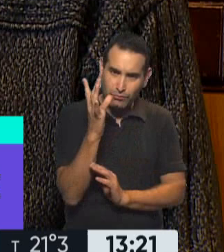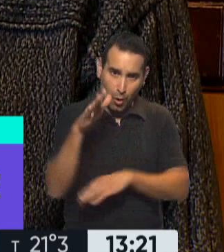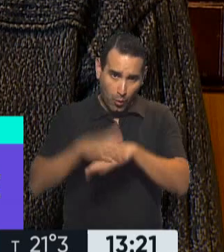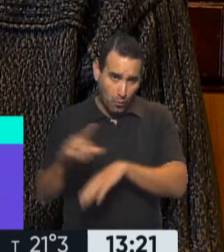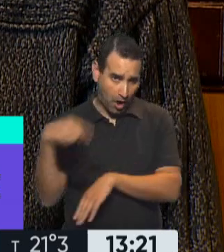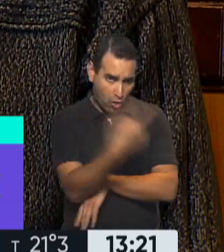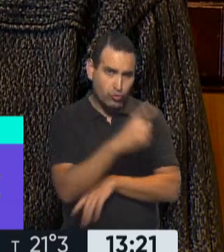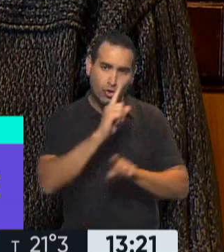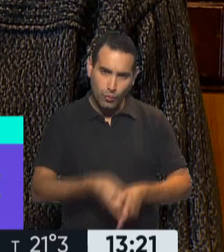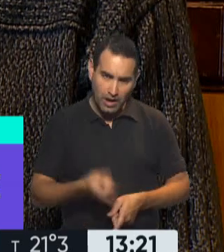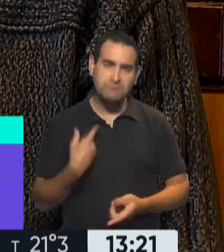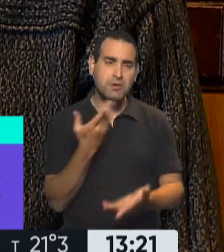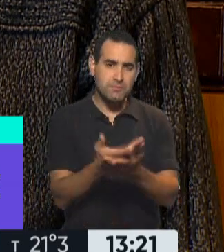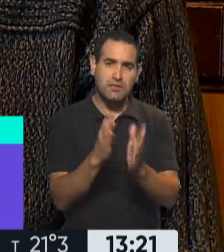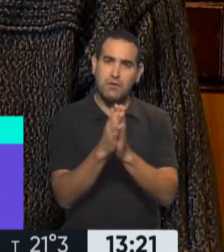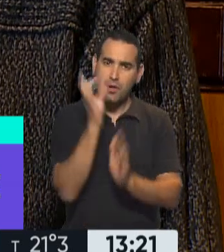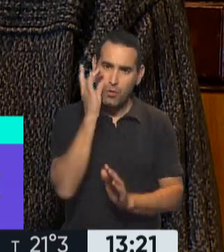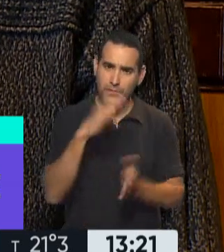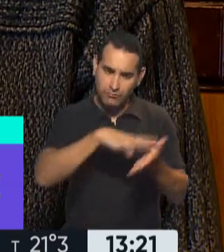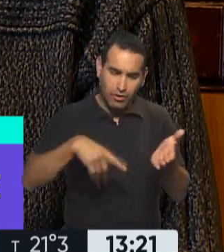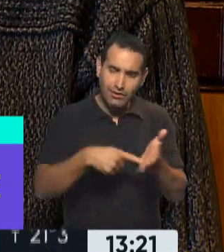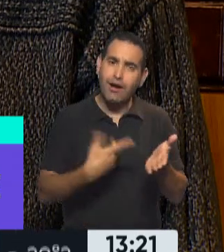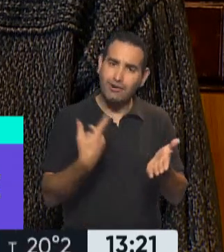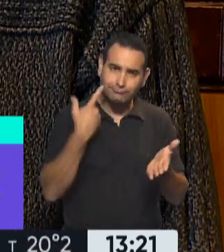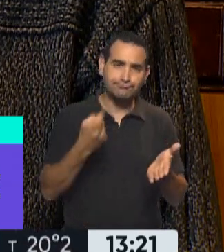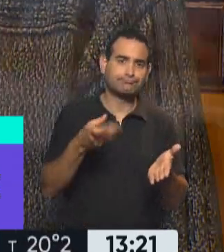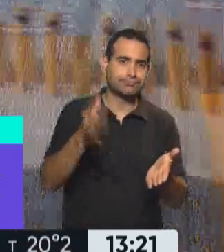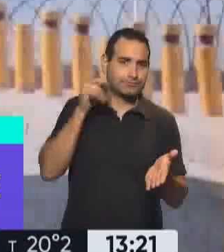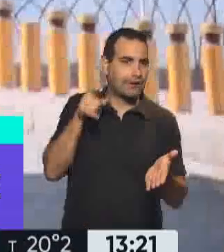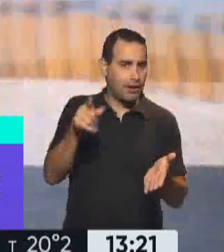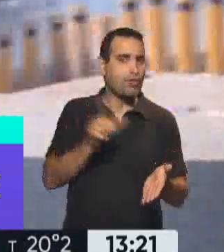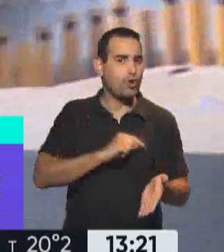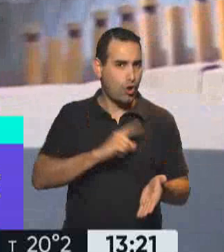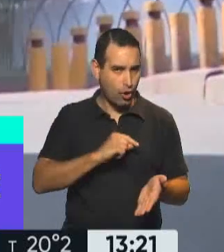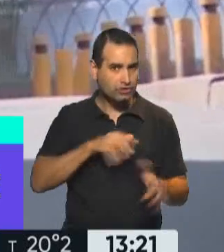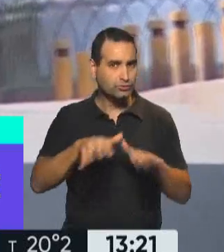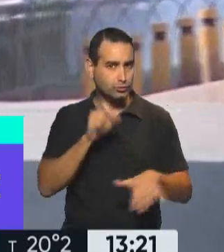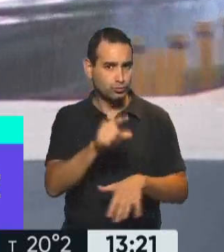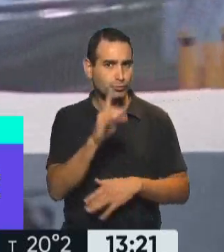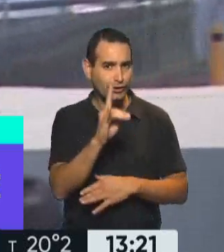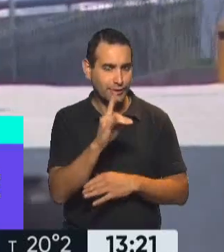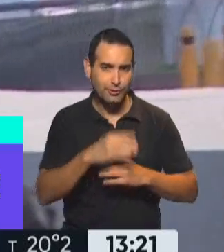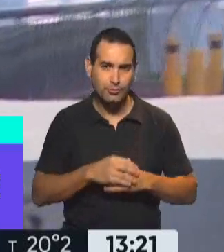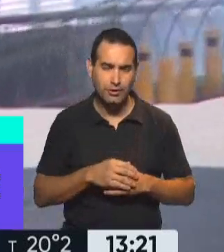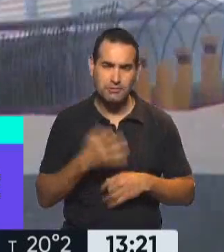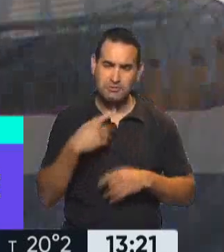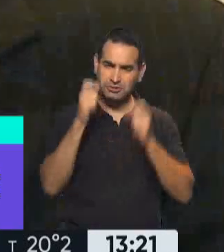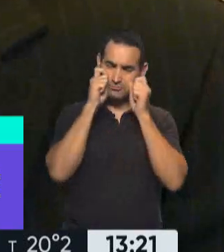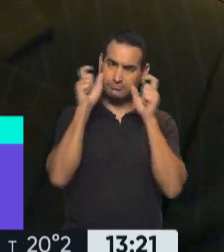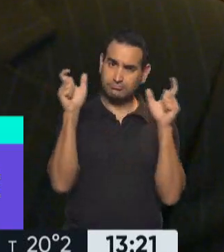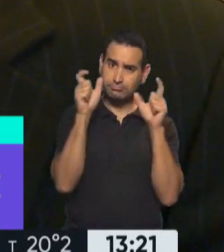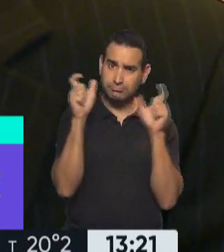y ha demostrado en su nota que tiene dolor de lo que ha sucedido en Bolivia. Llama poderosamente la atención